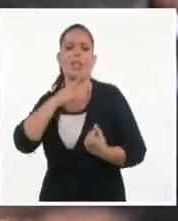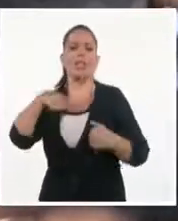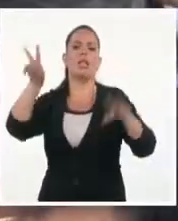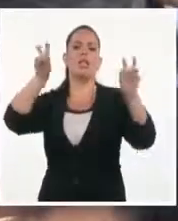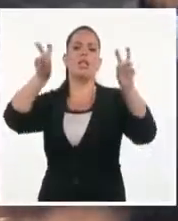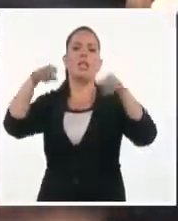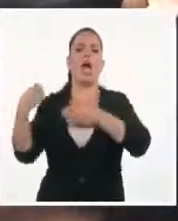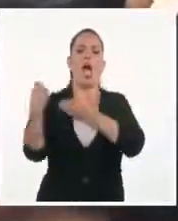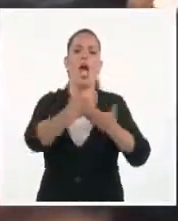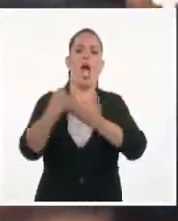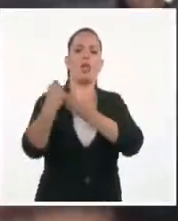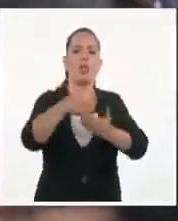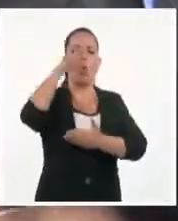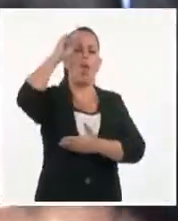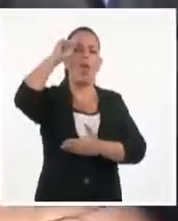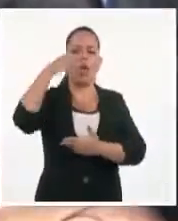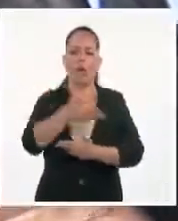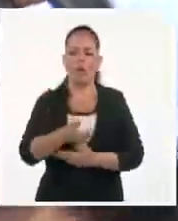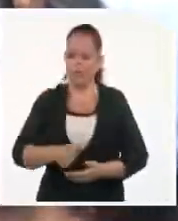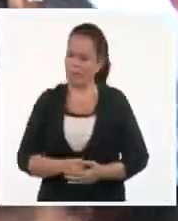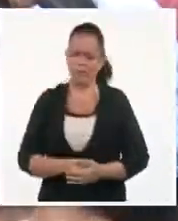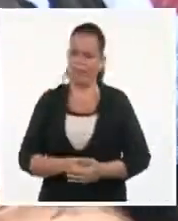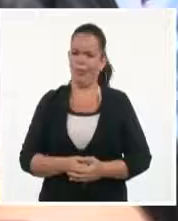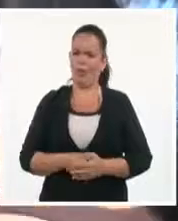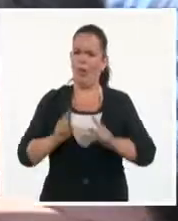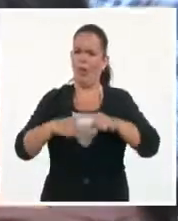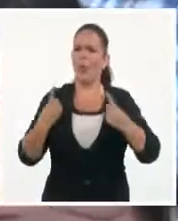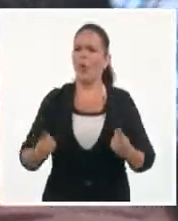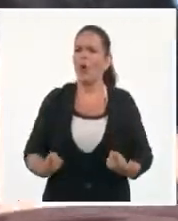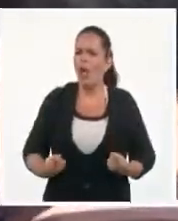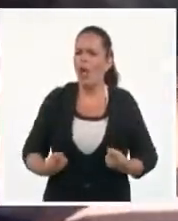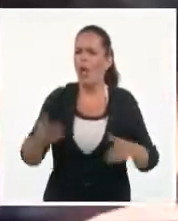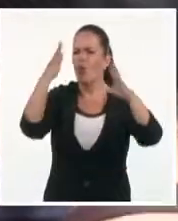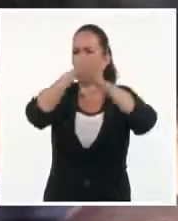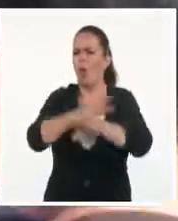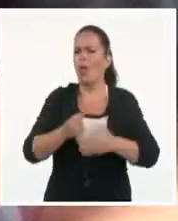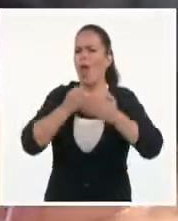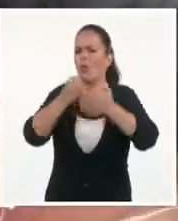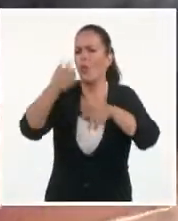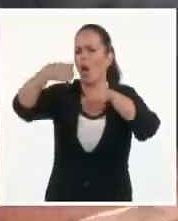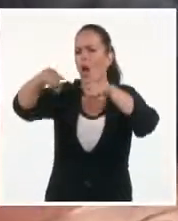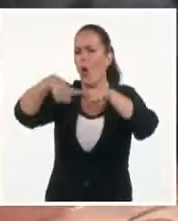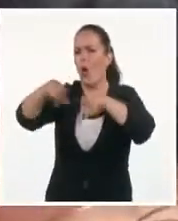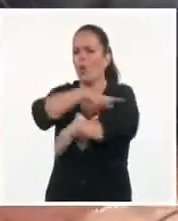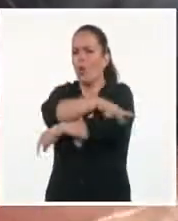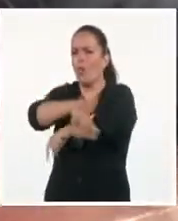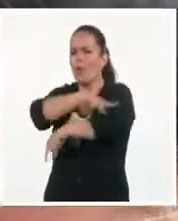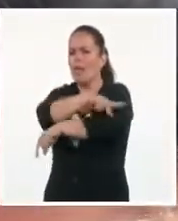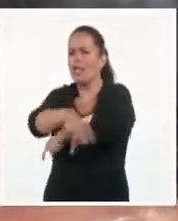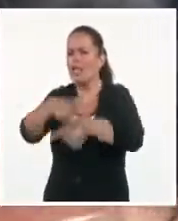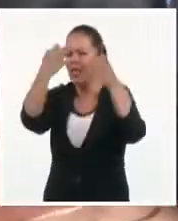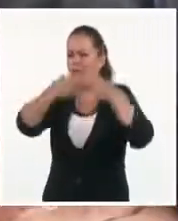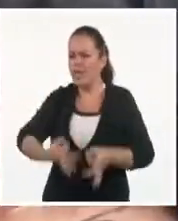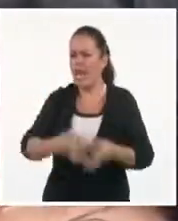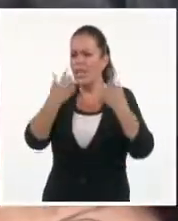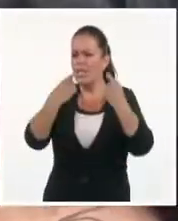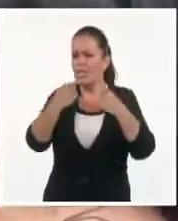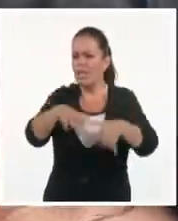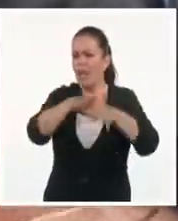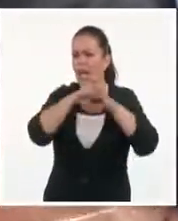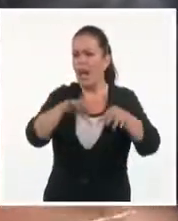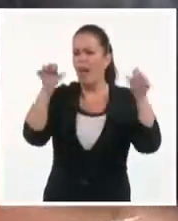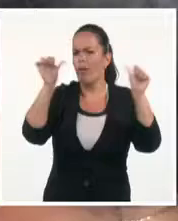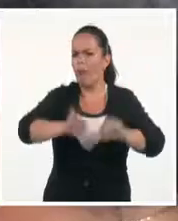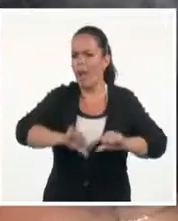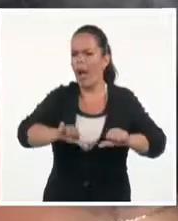que las de Cuba en los momentos de los picos pandémicos? Yo tengo gráficas con datos donde podemos comparar, incluso hoy en la peor situación